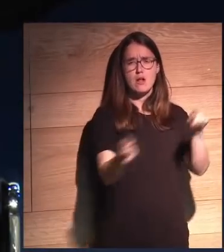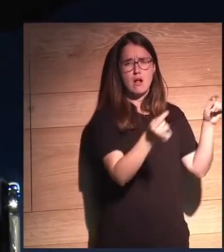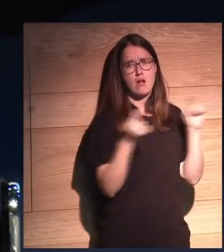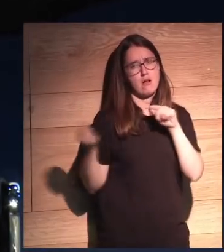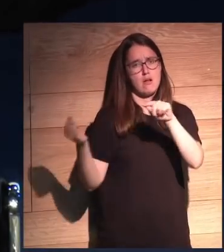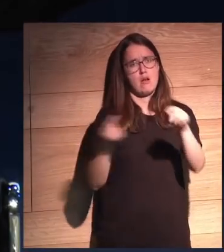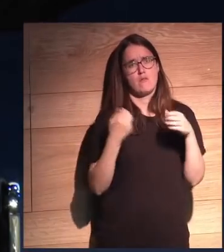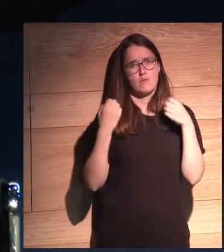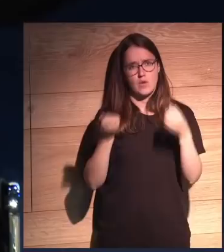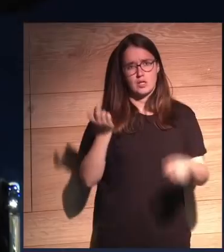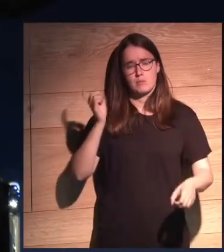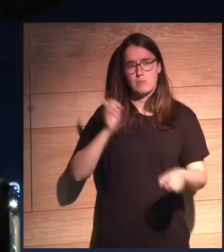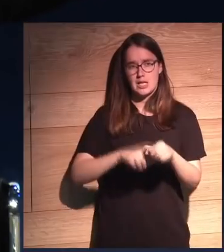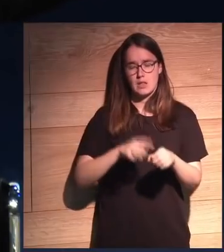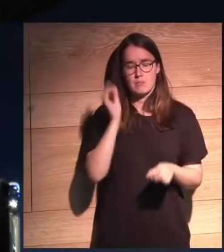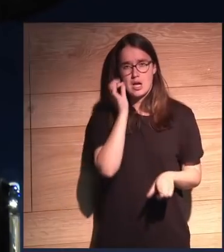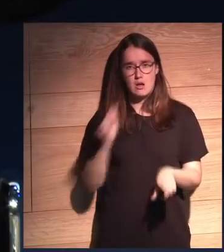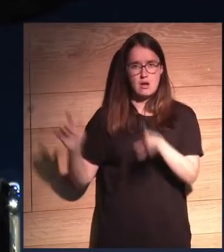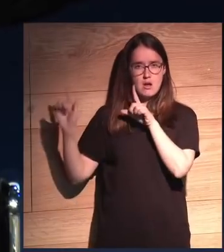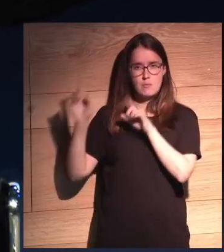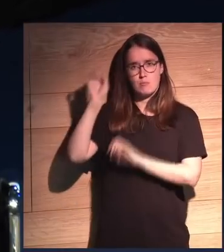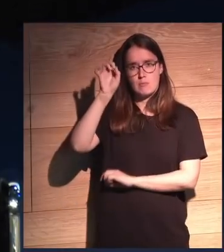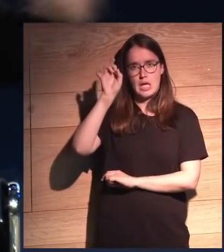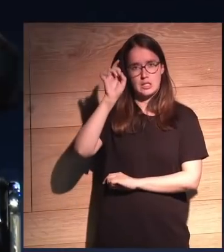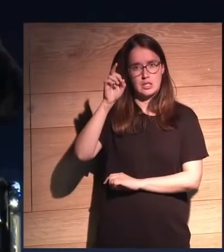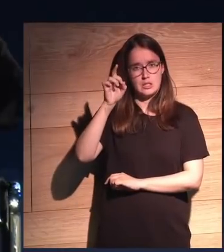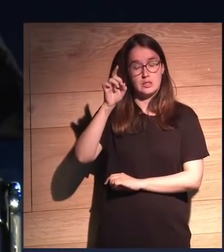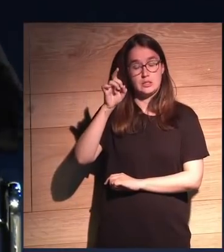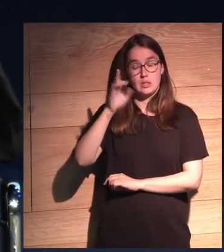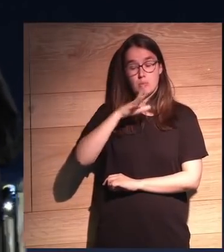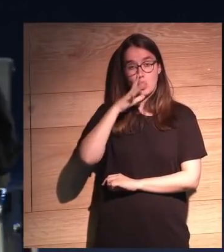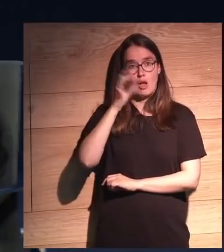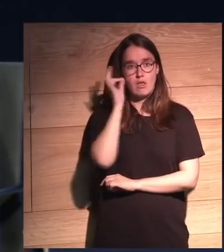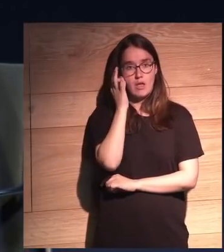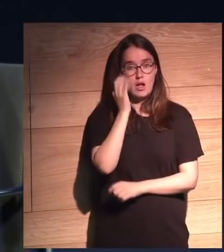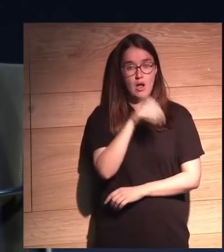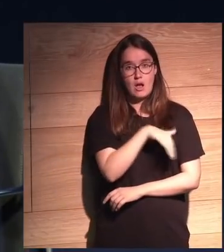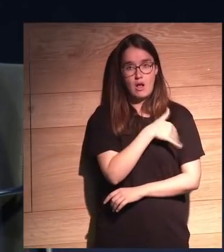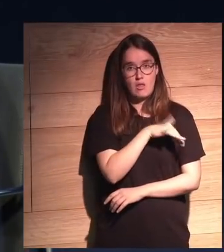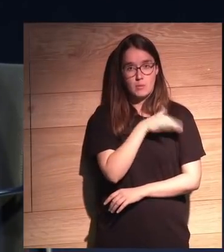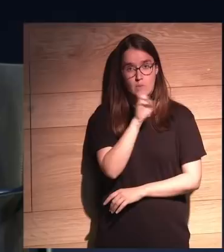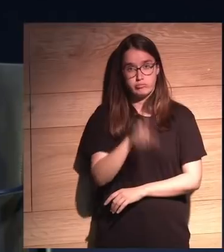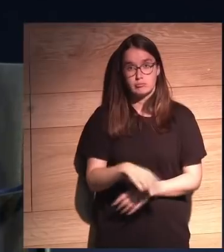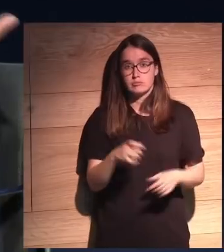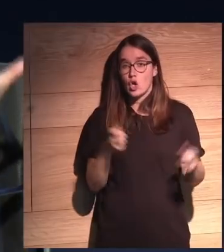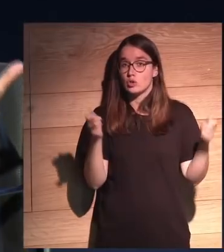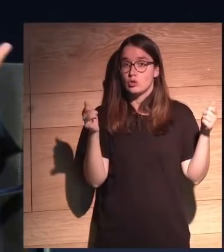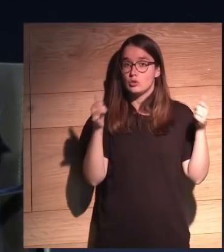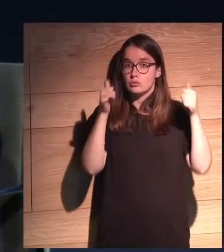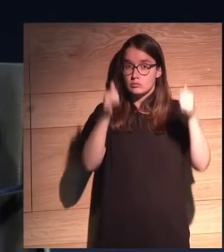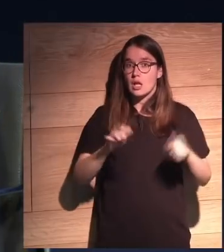que participa esta maestra de la Viguiard, puesto que ella era académica, y además